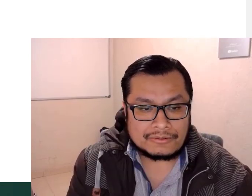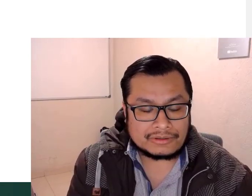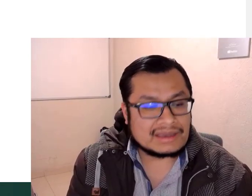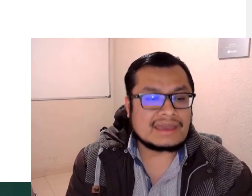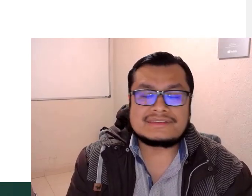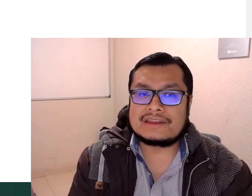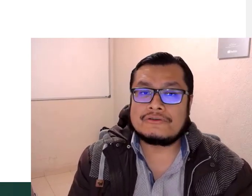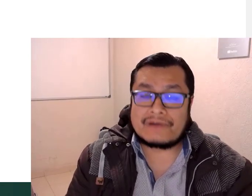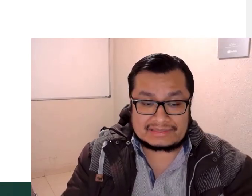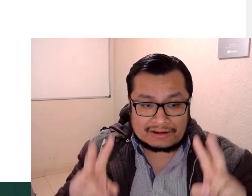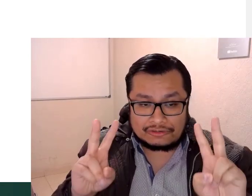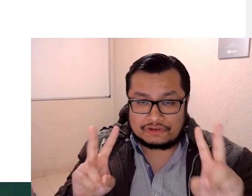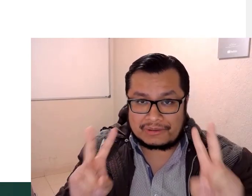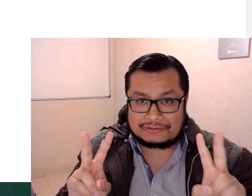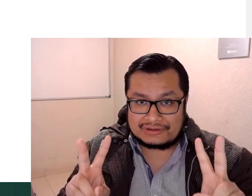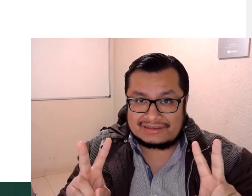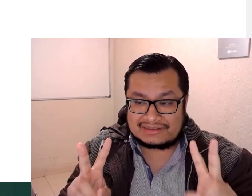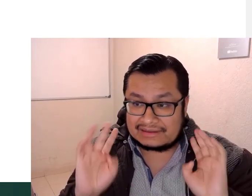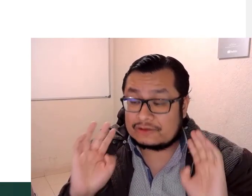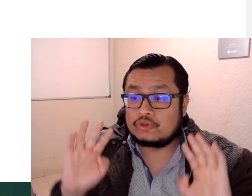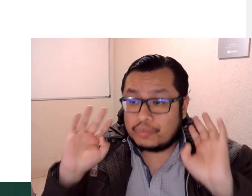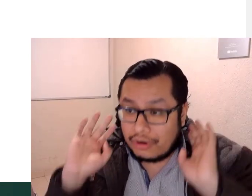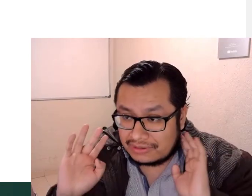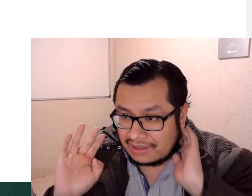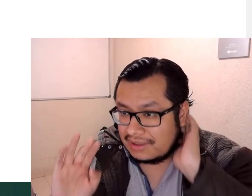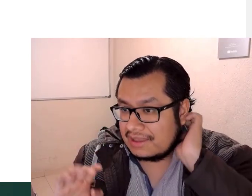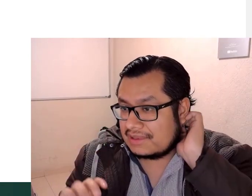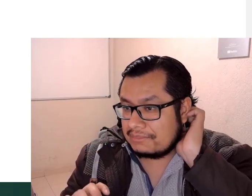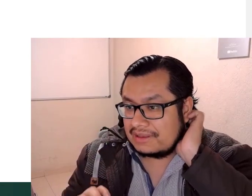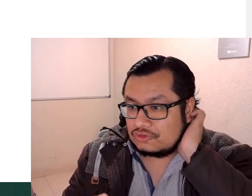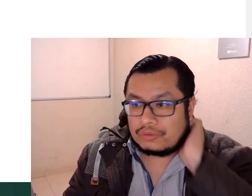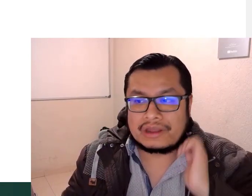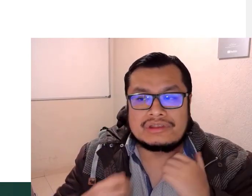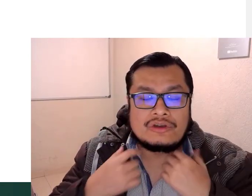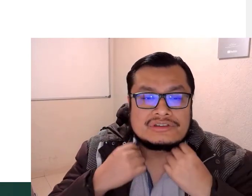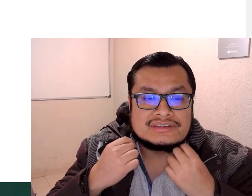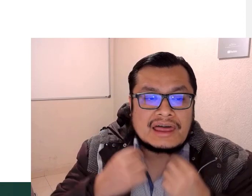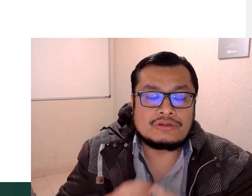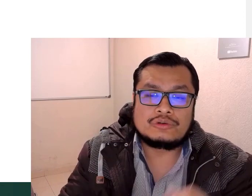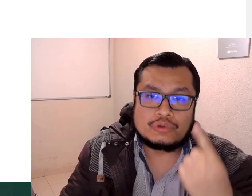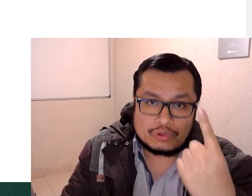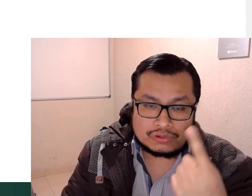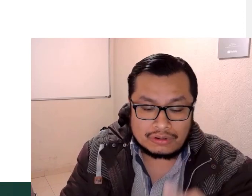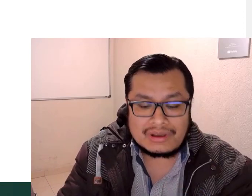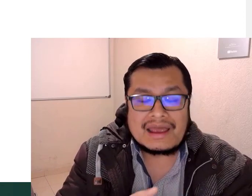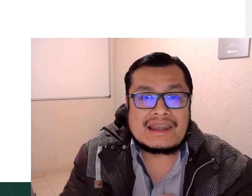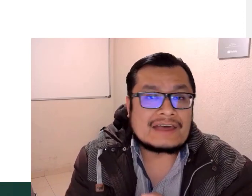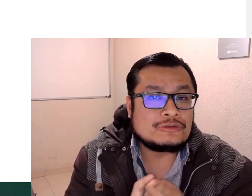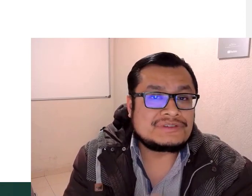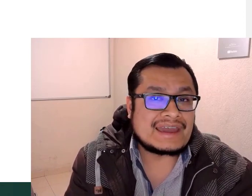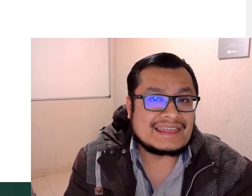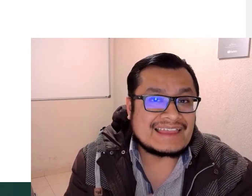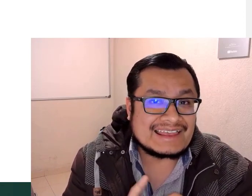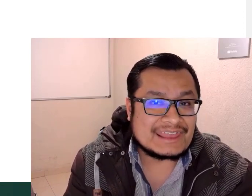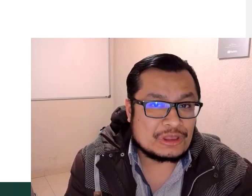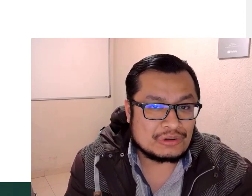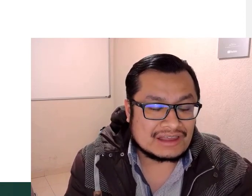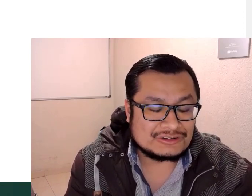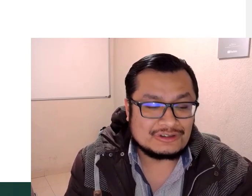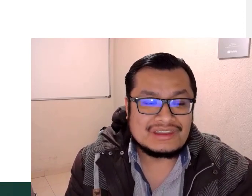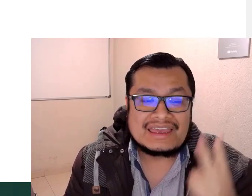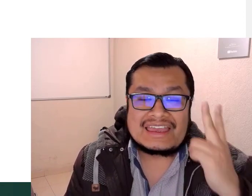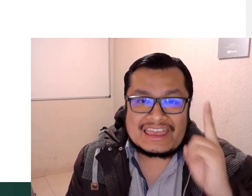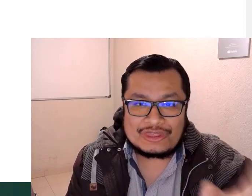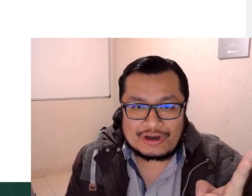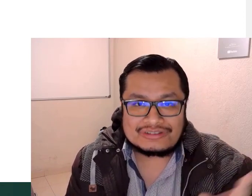oigan qué extraño faltaron dos personas que se supone también estuvieron en los estados uno la subsecretaria de